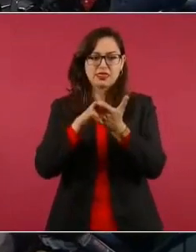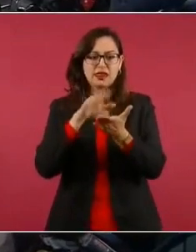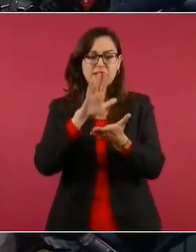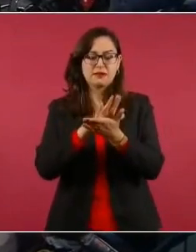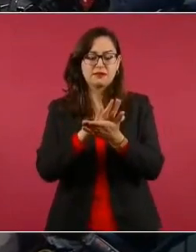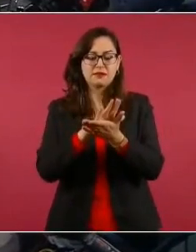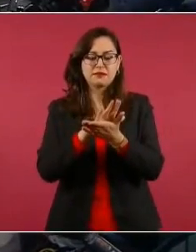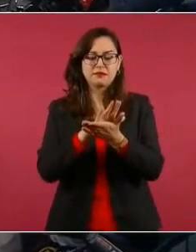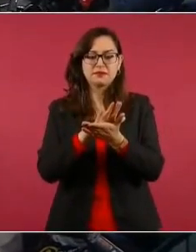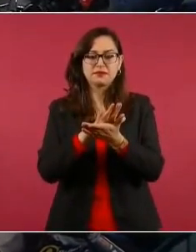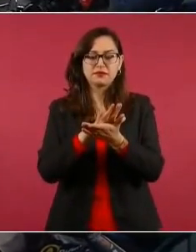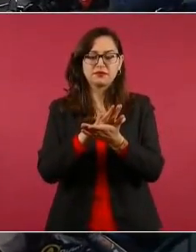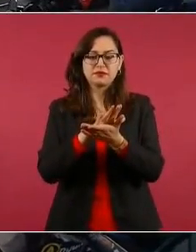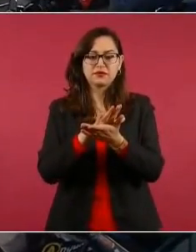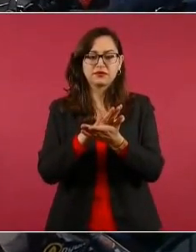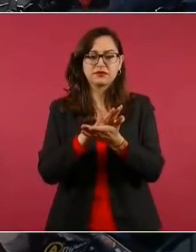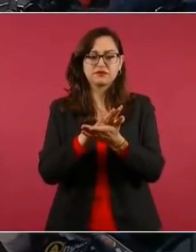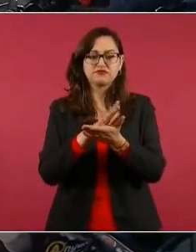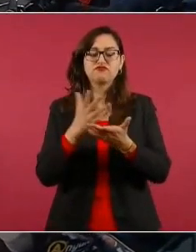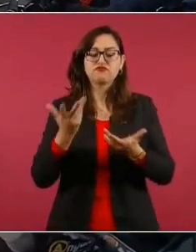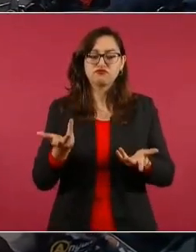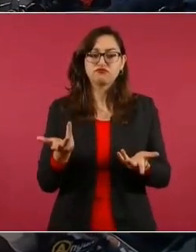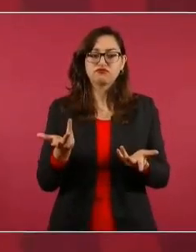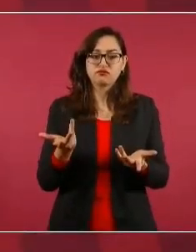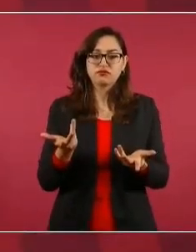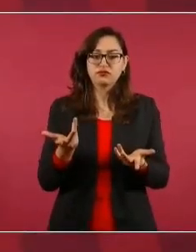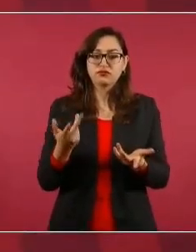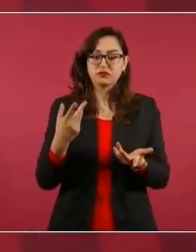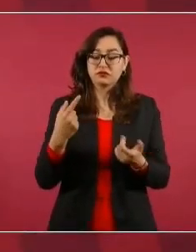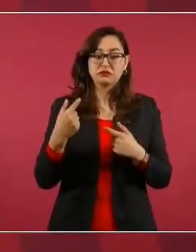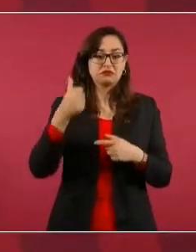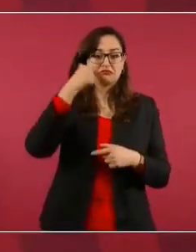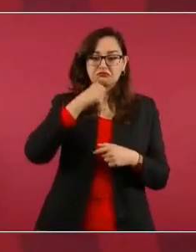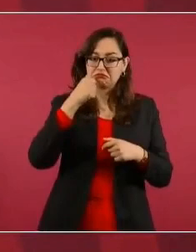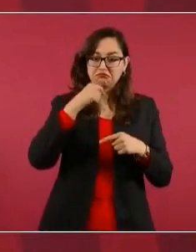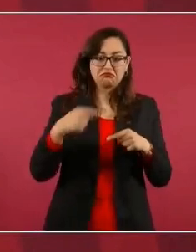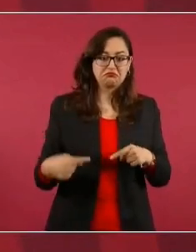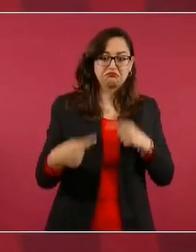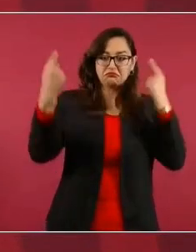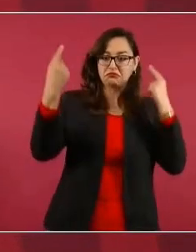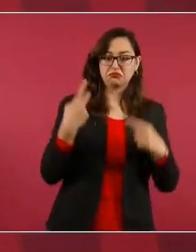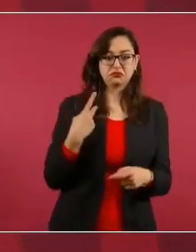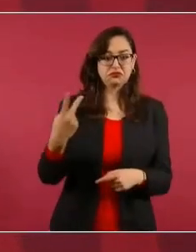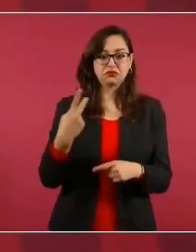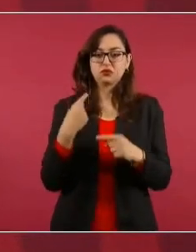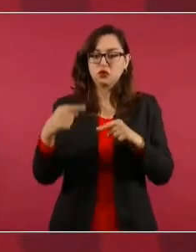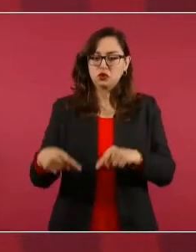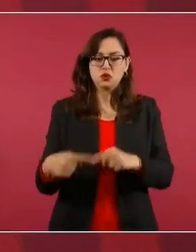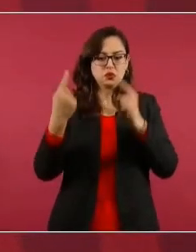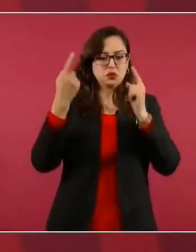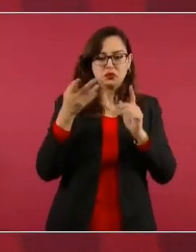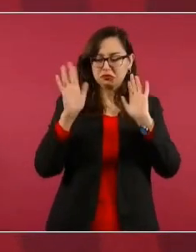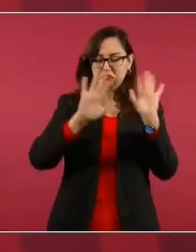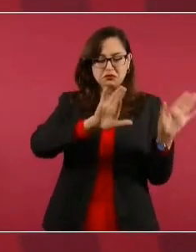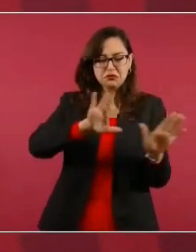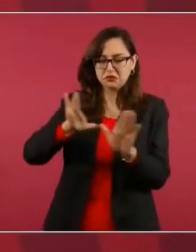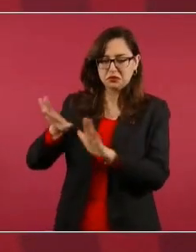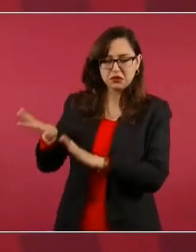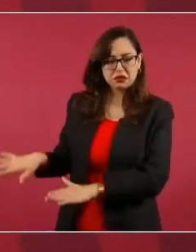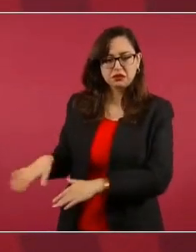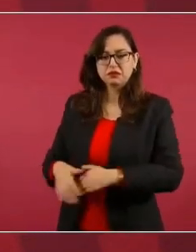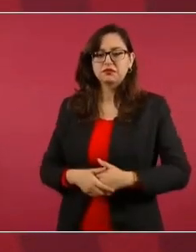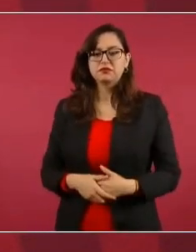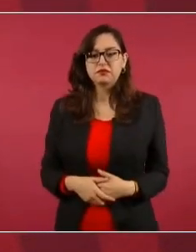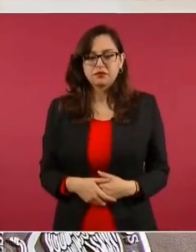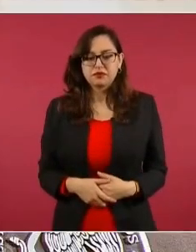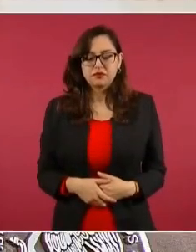Fernández Meléndez, sí, que por cierto tiene diferencias conmigo, siempre ha tenido diferencias conmigo, pero eso es otro asunto. Sí,